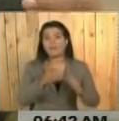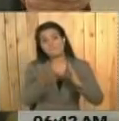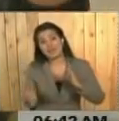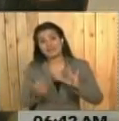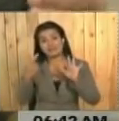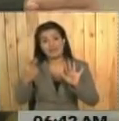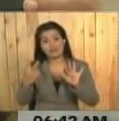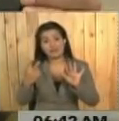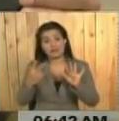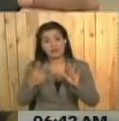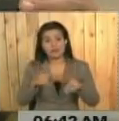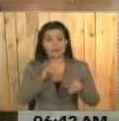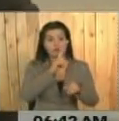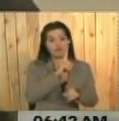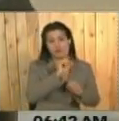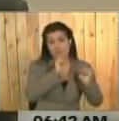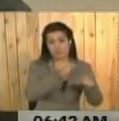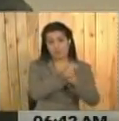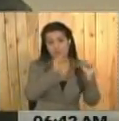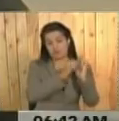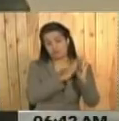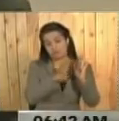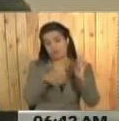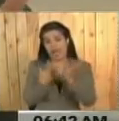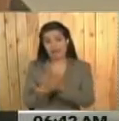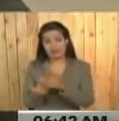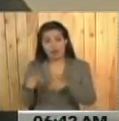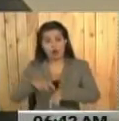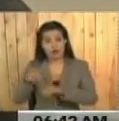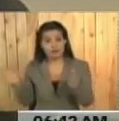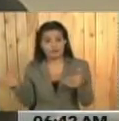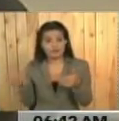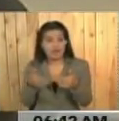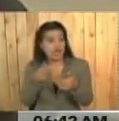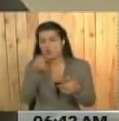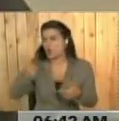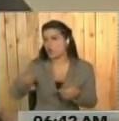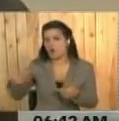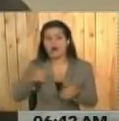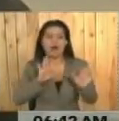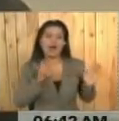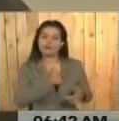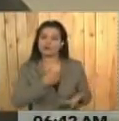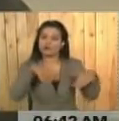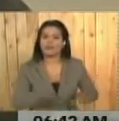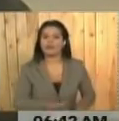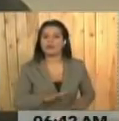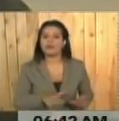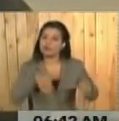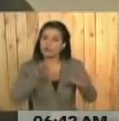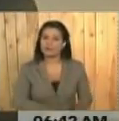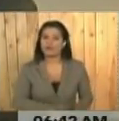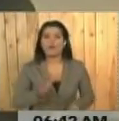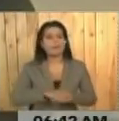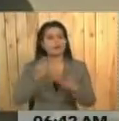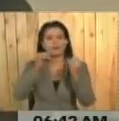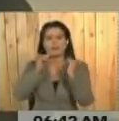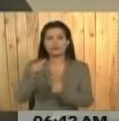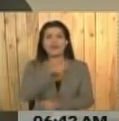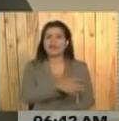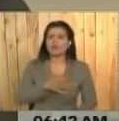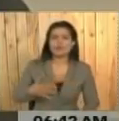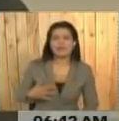7 en un día el proceso tiene que si es que eso llega ahí por las denuncias que hay inmediatamente tiene que suspenderse el proceso porque ellos quieren